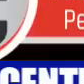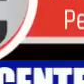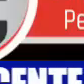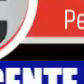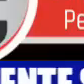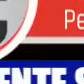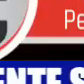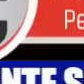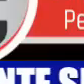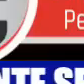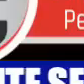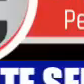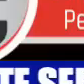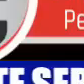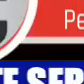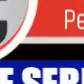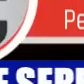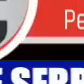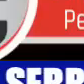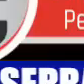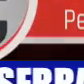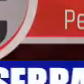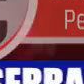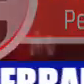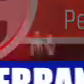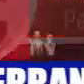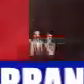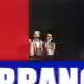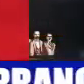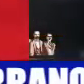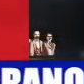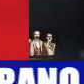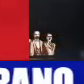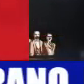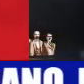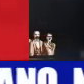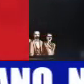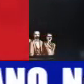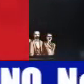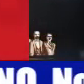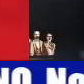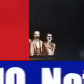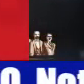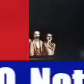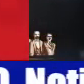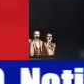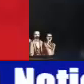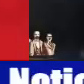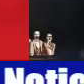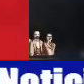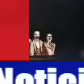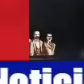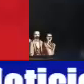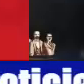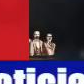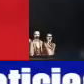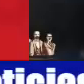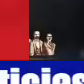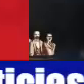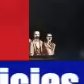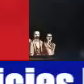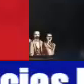Le recriminó al presidente que su gobierno, según Ramos, ya es el más violento en la historia de